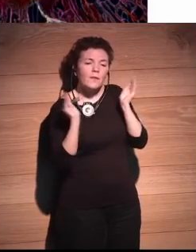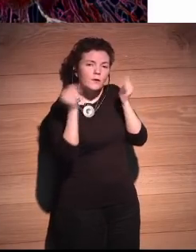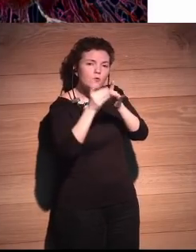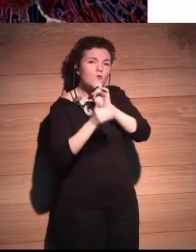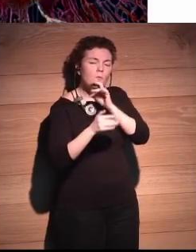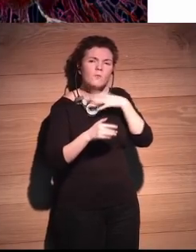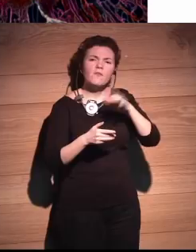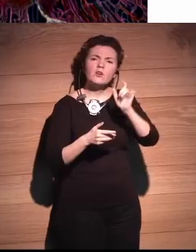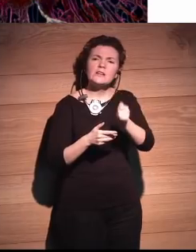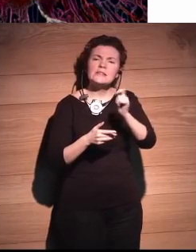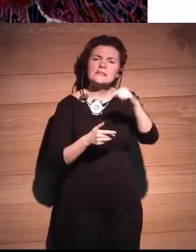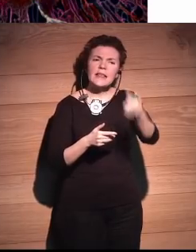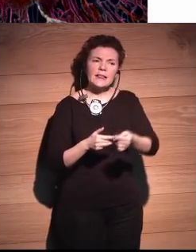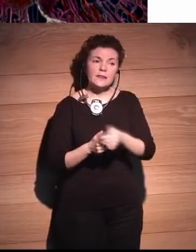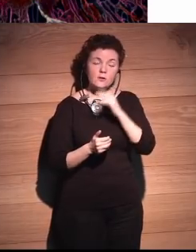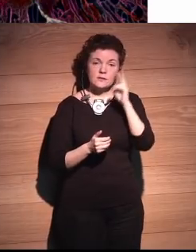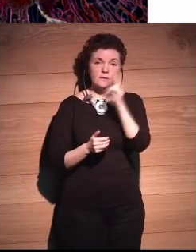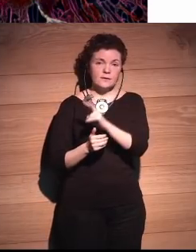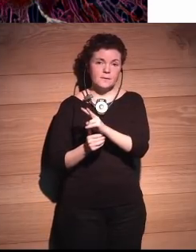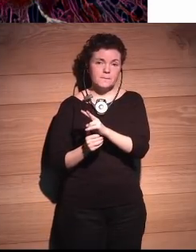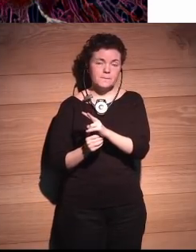Siguiente, por favor. Entonces aquí